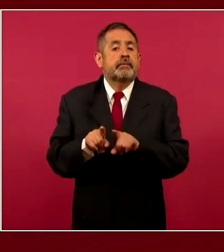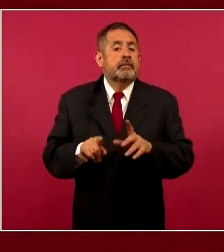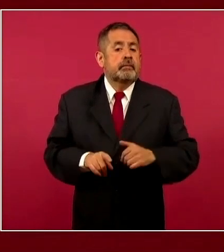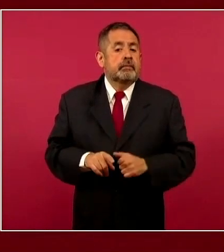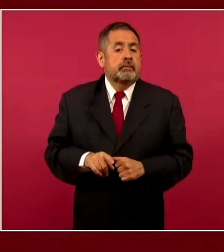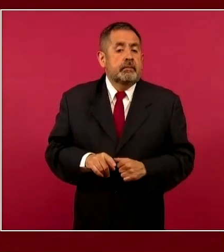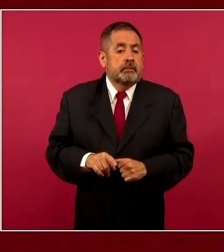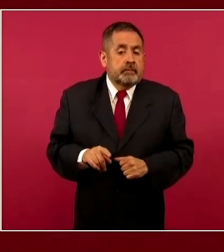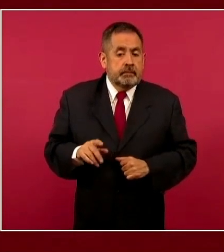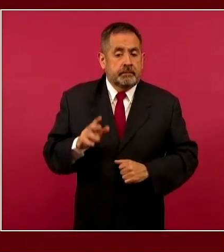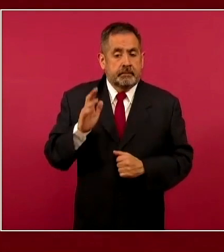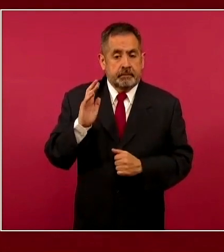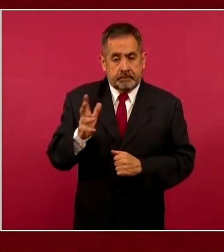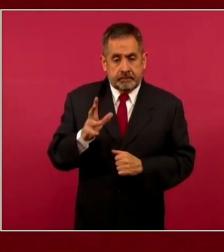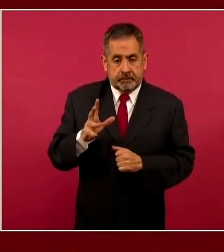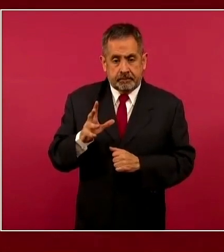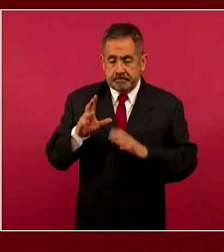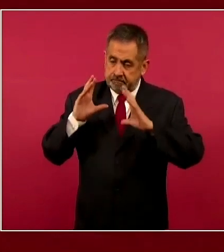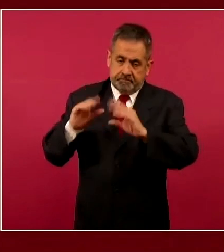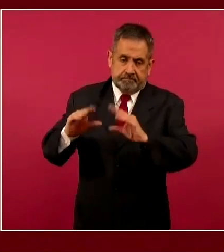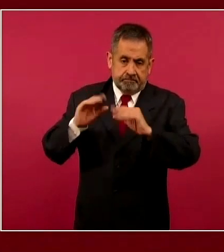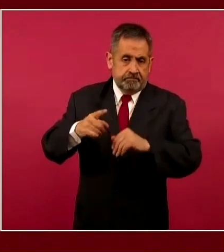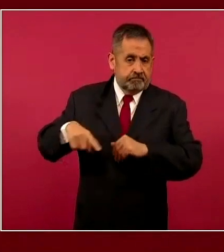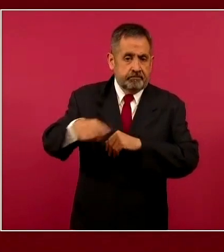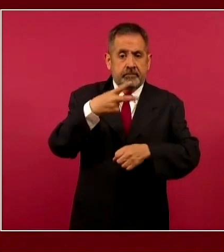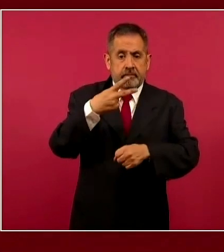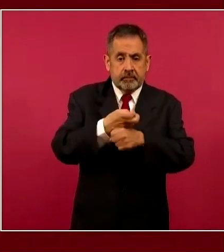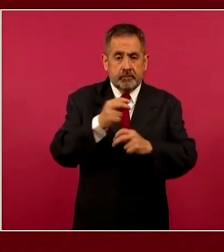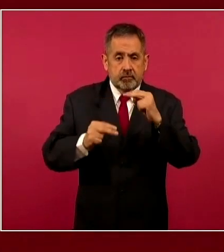se tiene ya la capacitación en el segundo